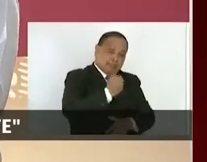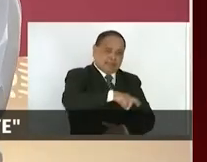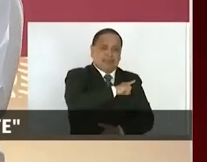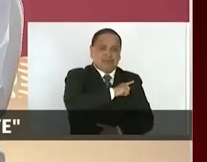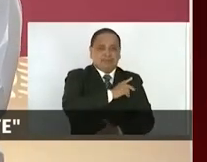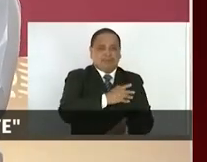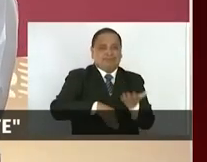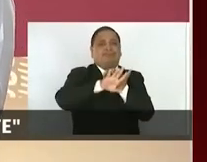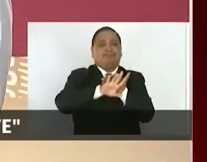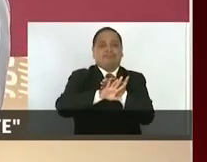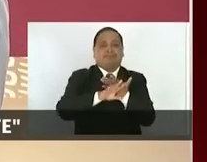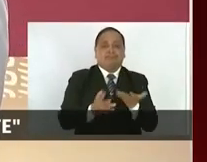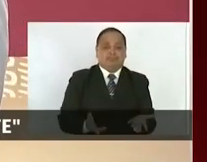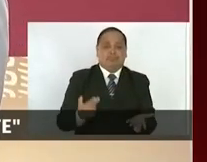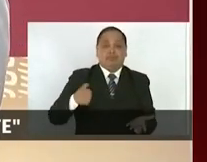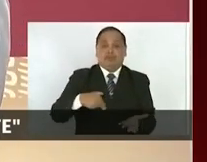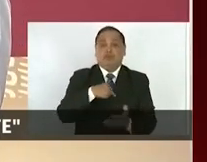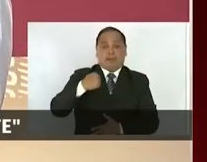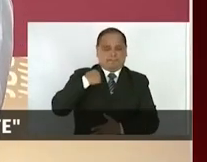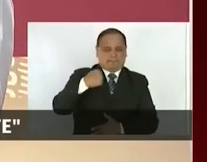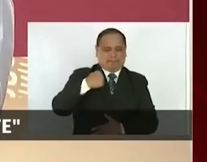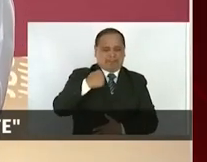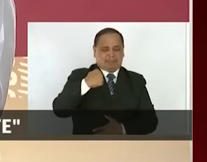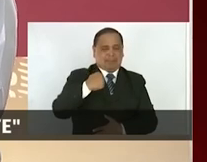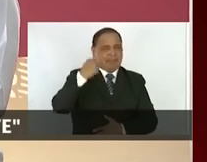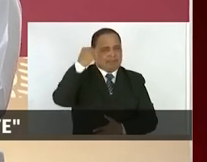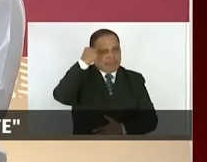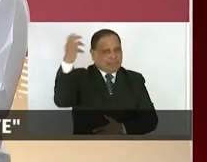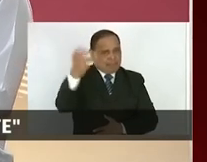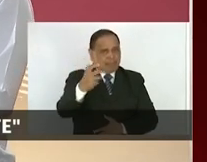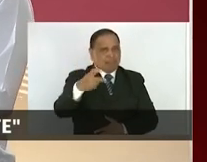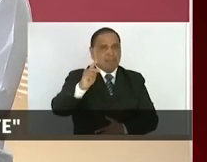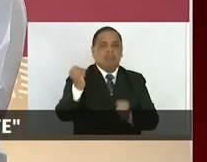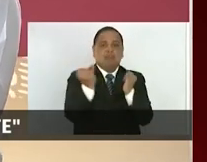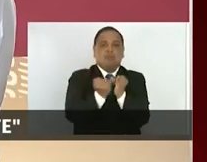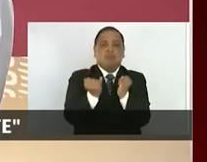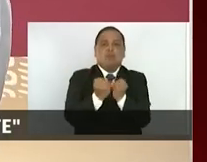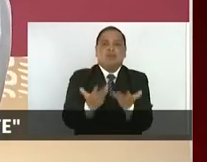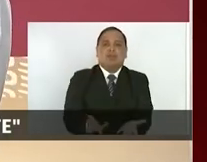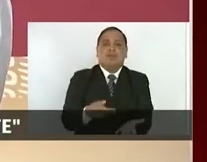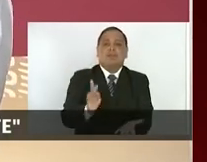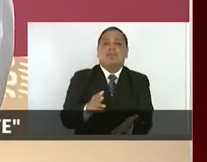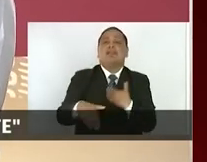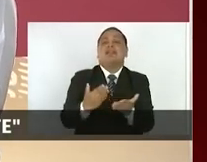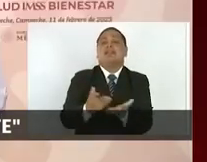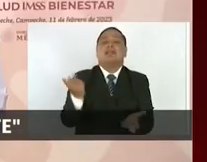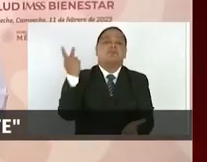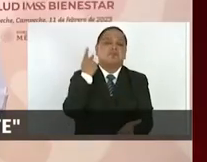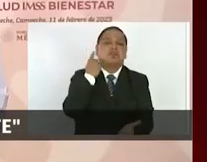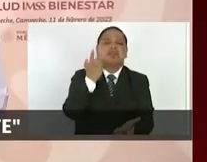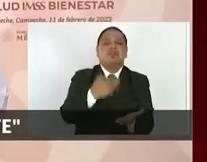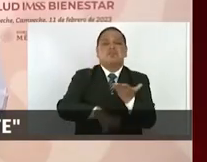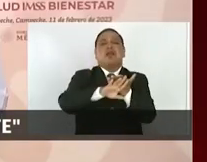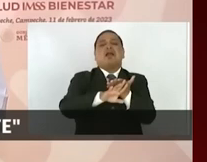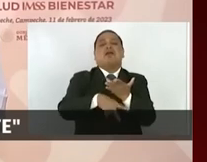3 meses, emocionantes, sobre todo la toma de posesión, muy emocionantes, pero poco tiempo. Pero sí que es